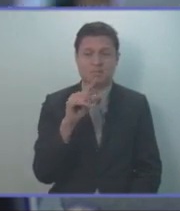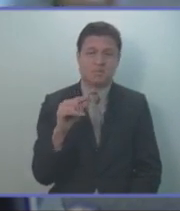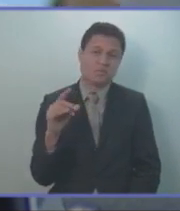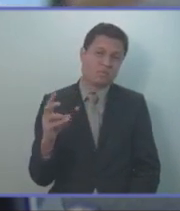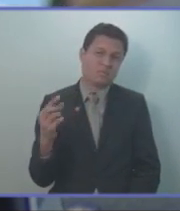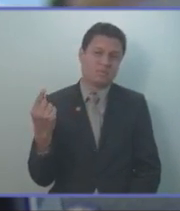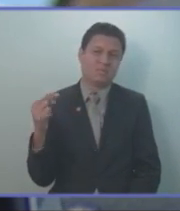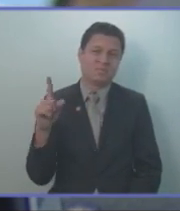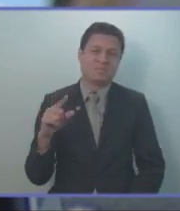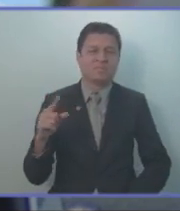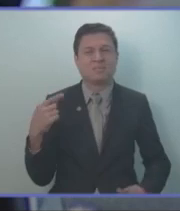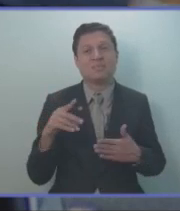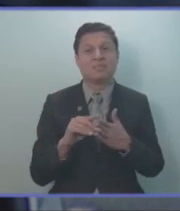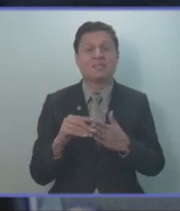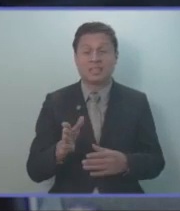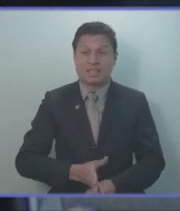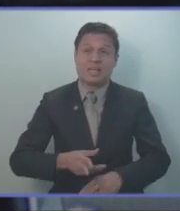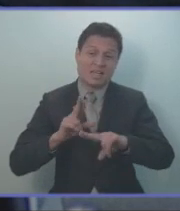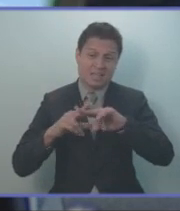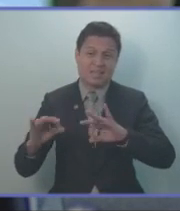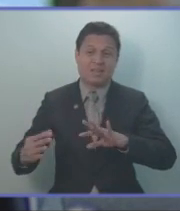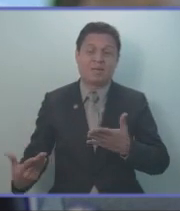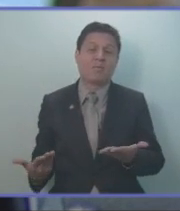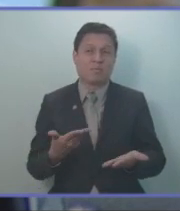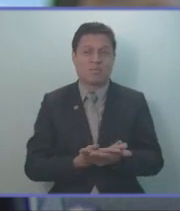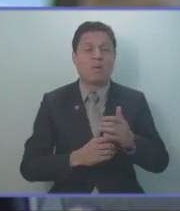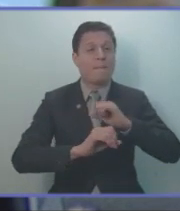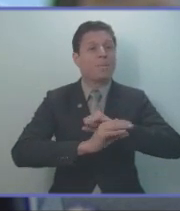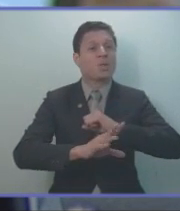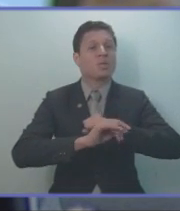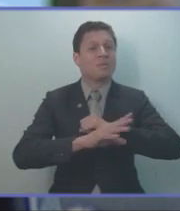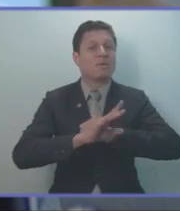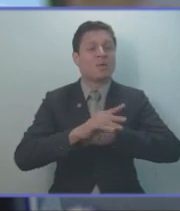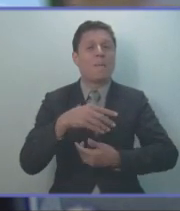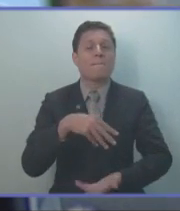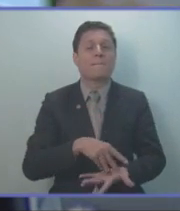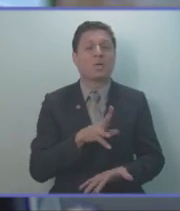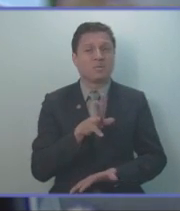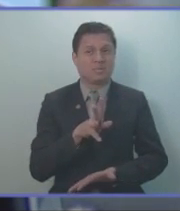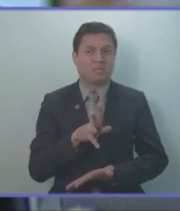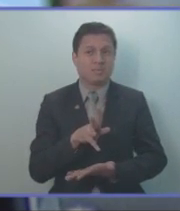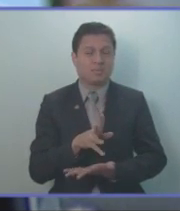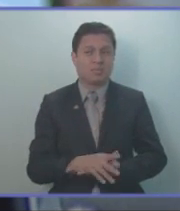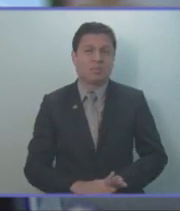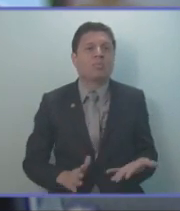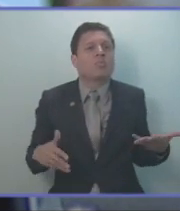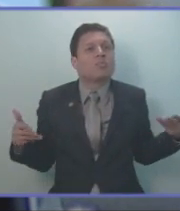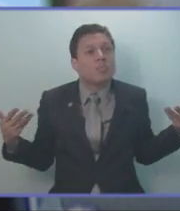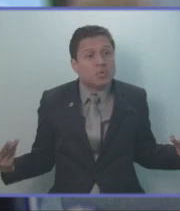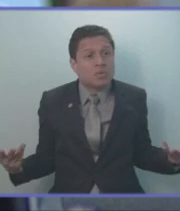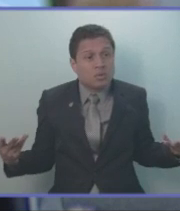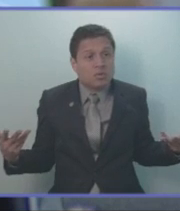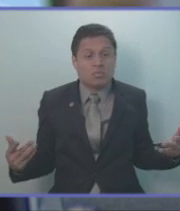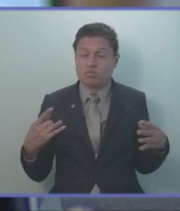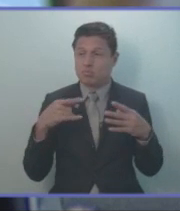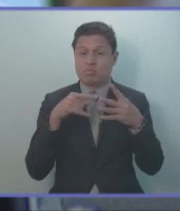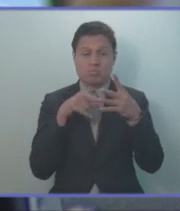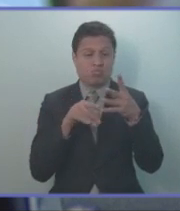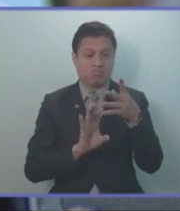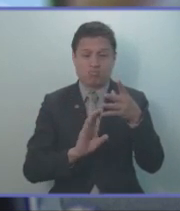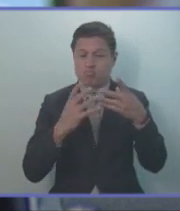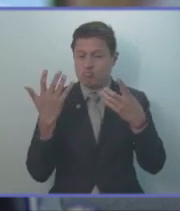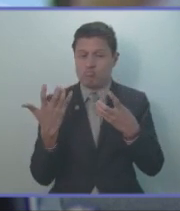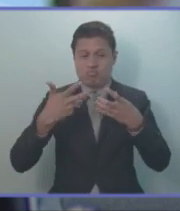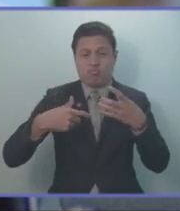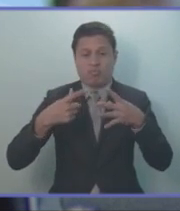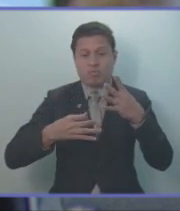740-4-2016-1, moción de diputados de Arena en el sentido se emita pronunciamiento público ante la declaratoria de inconstitucionalidad de la